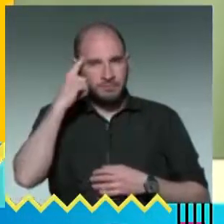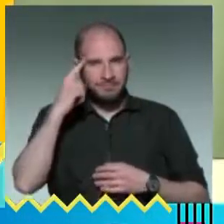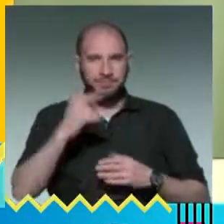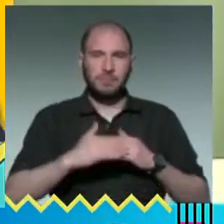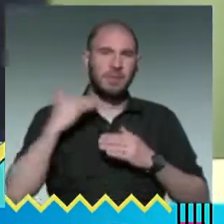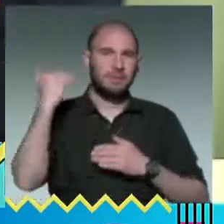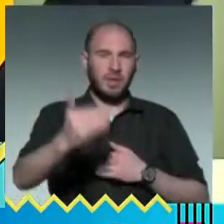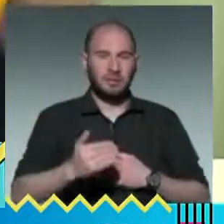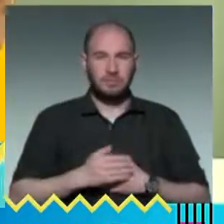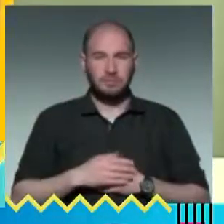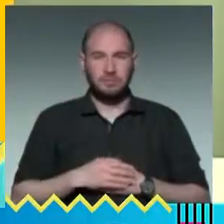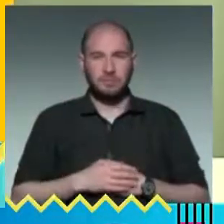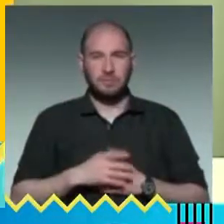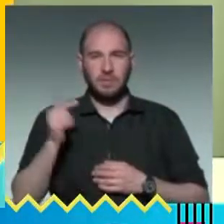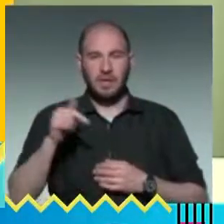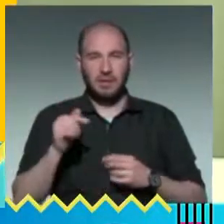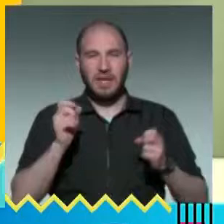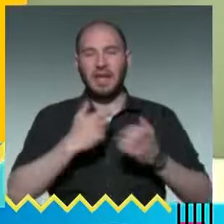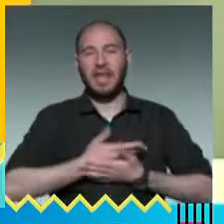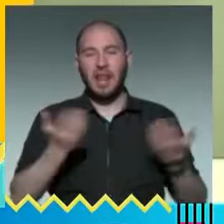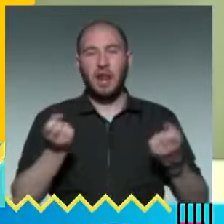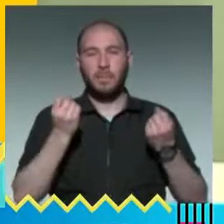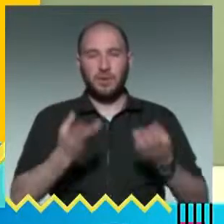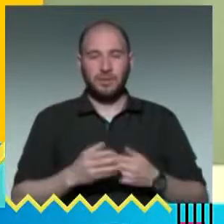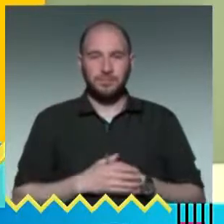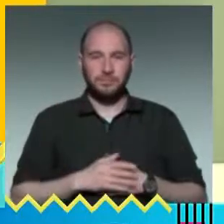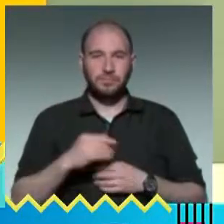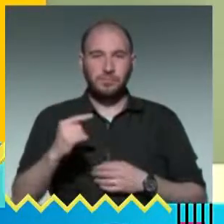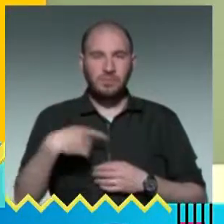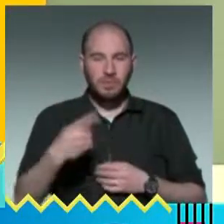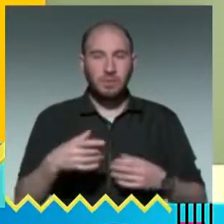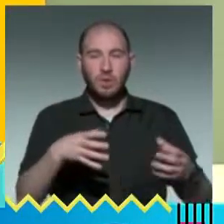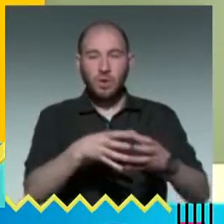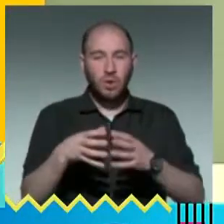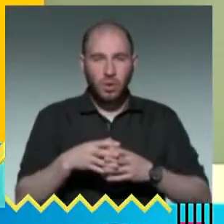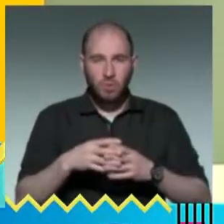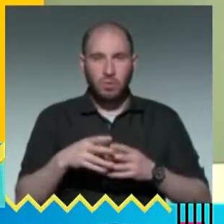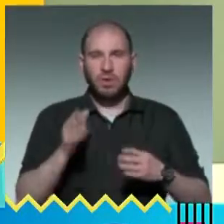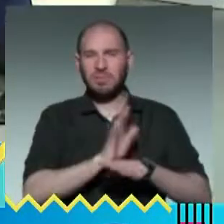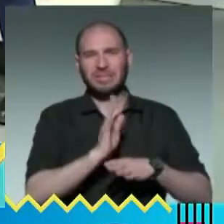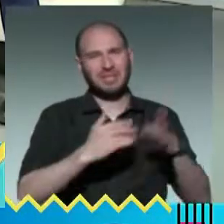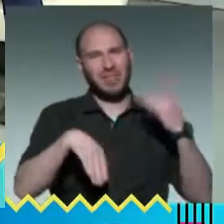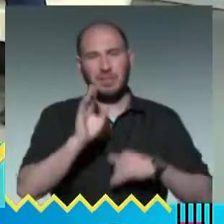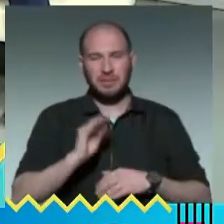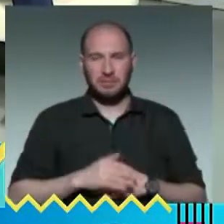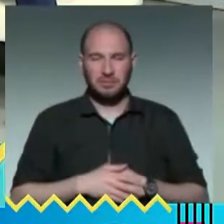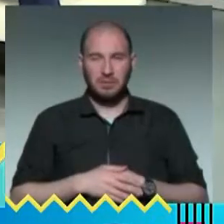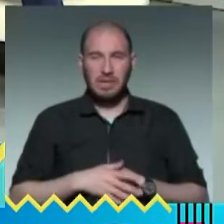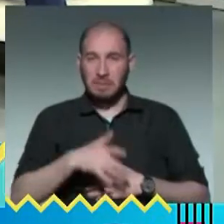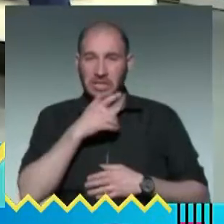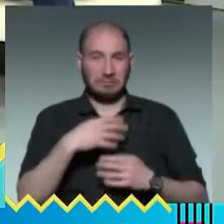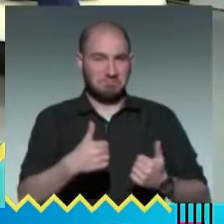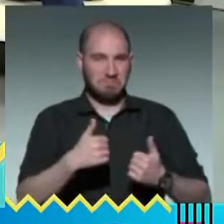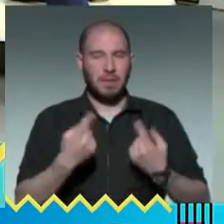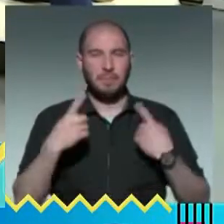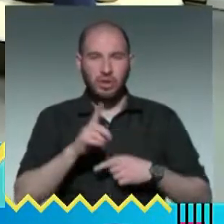un poquito y mirar un poquito en general, porque si no, siempre los sectores están sobre representados y me parece bien,